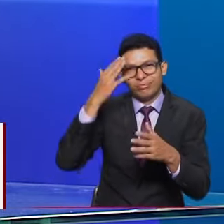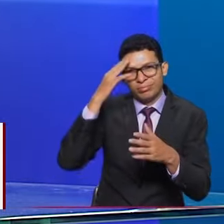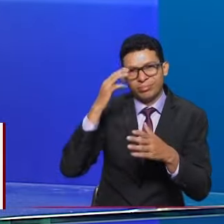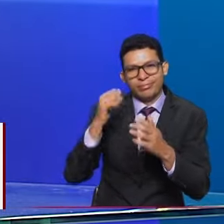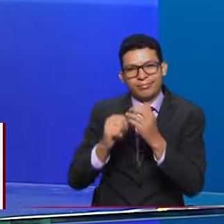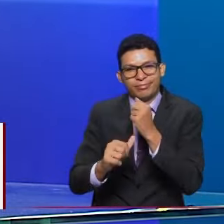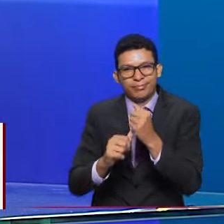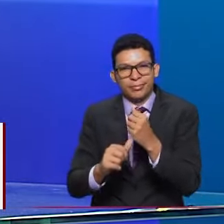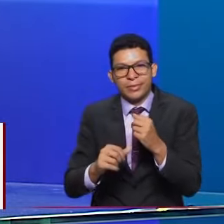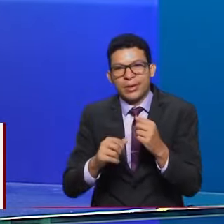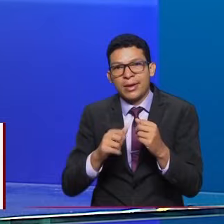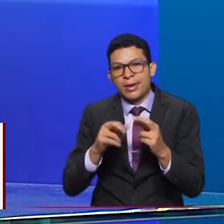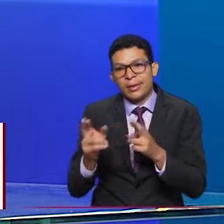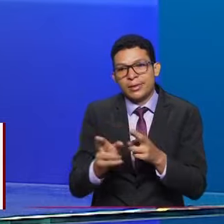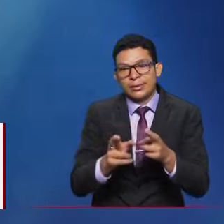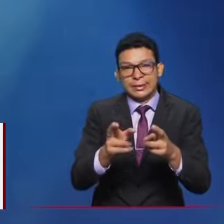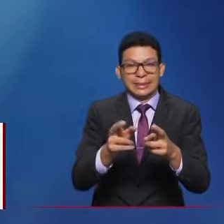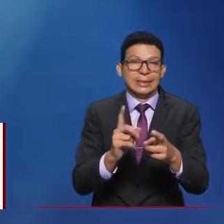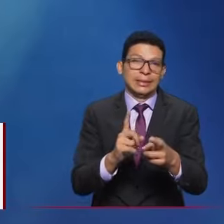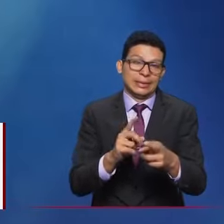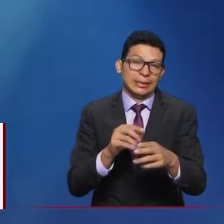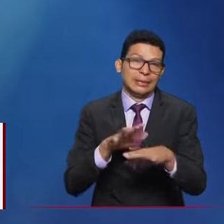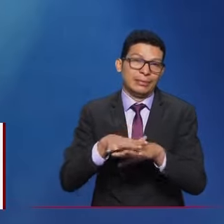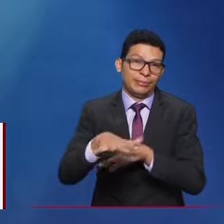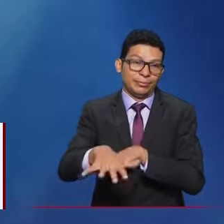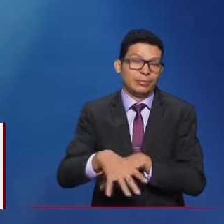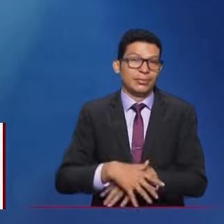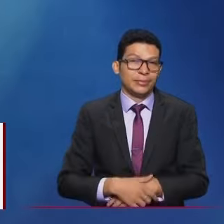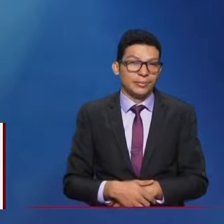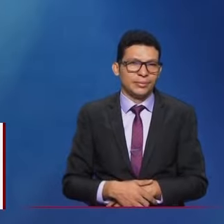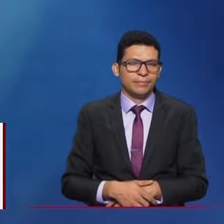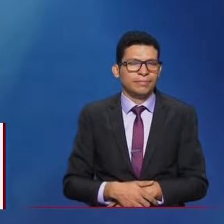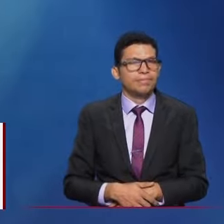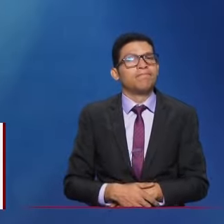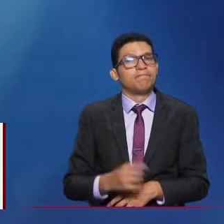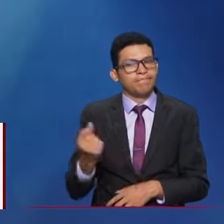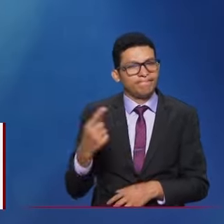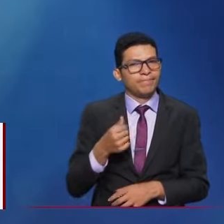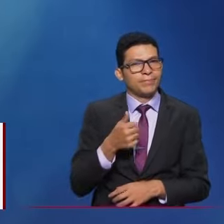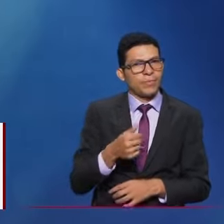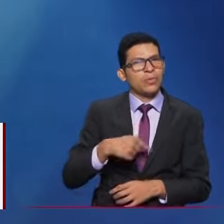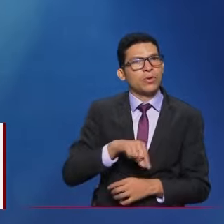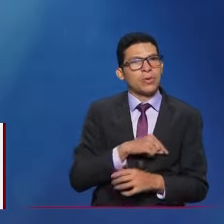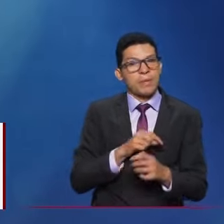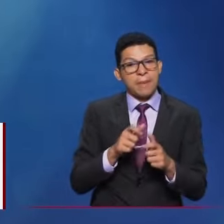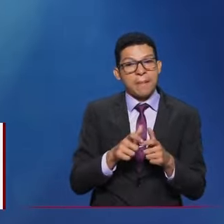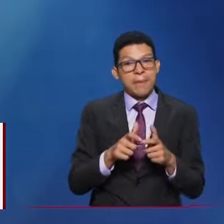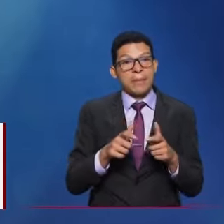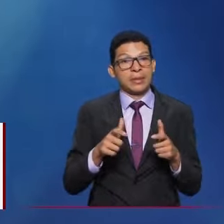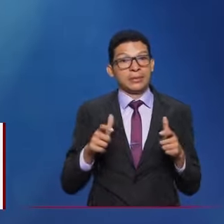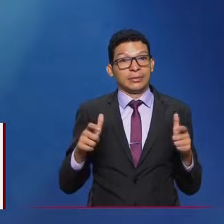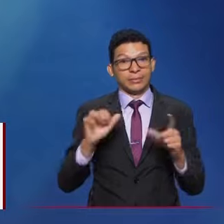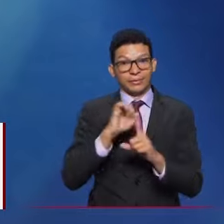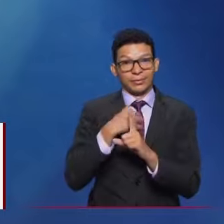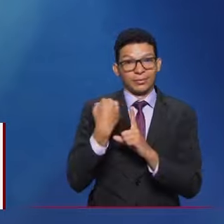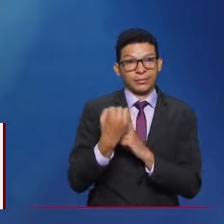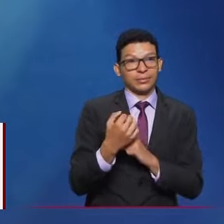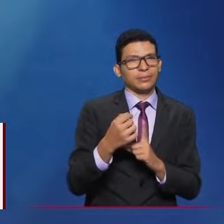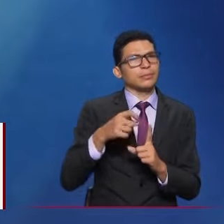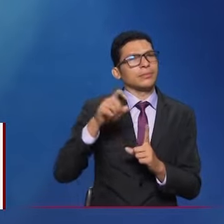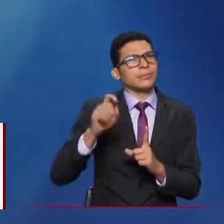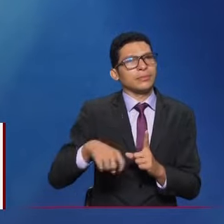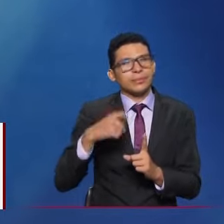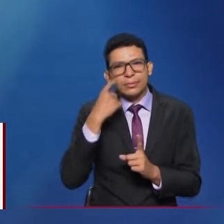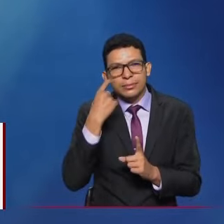nuestros afluentes? Y esa es una muy buena pregunta. Nosotros seguimos creciendo como sociedad, y hay que